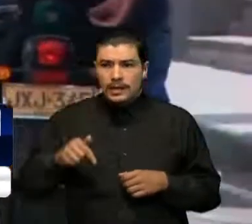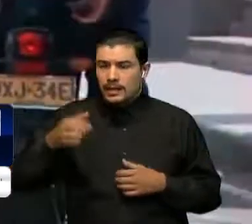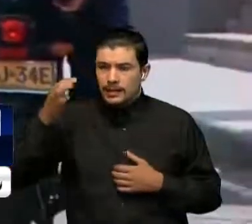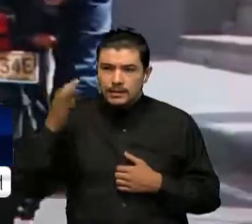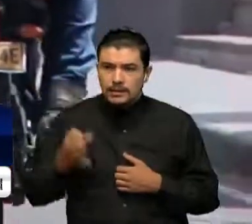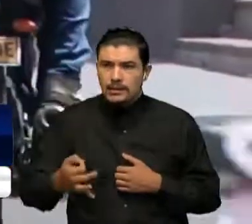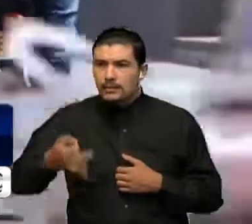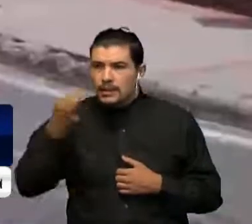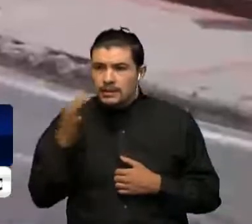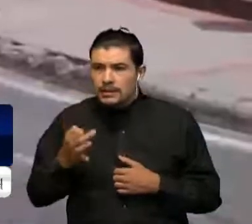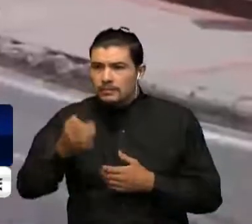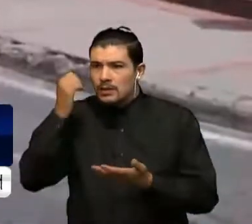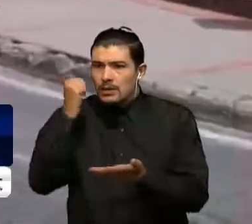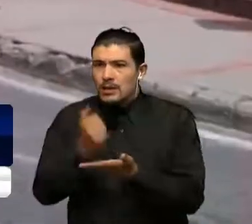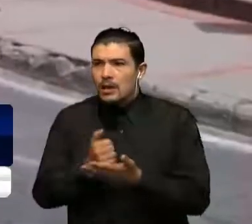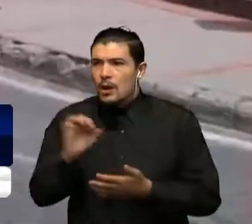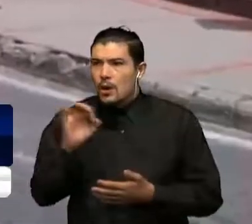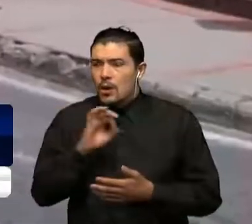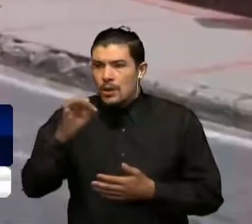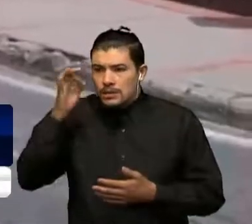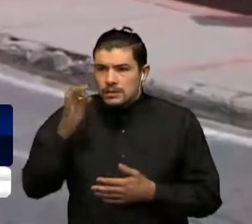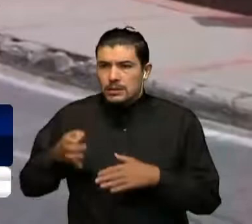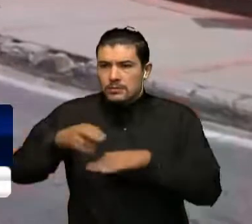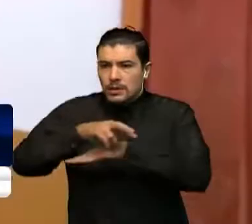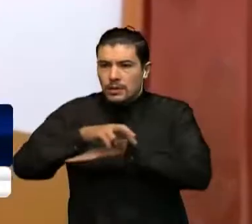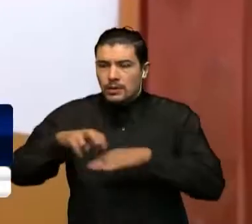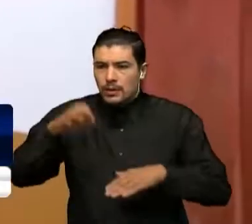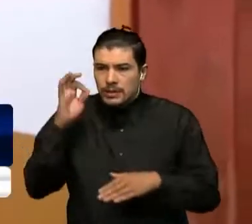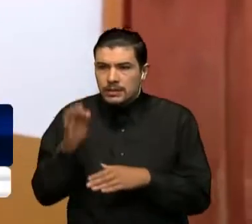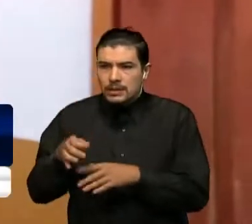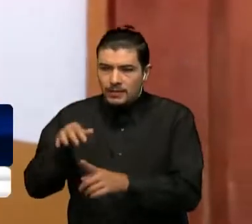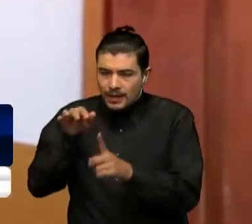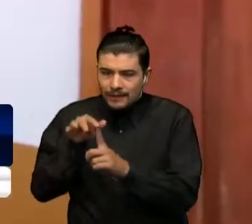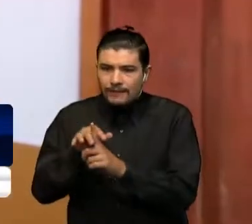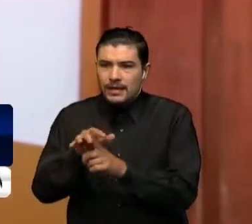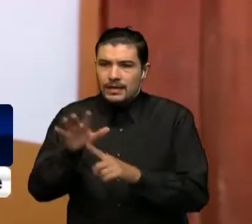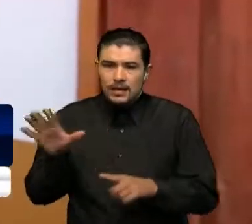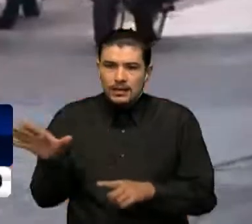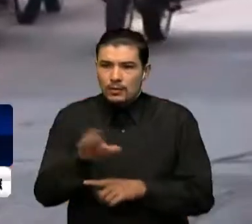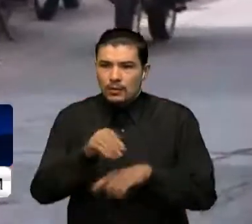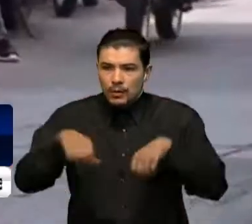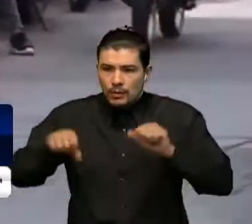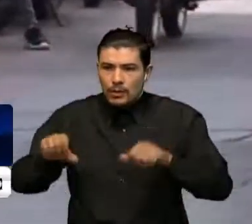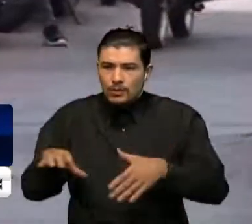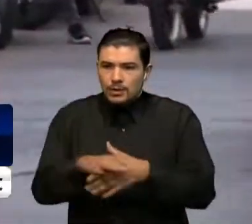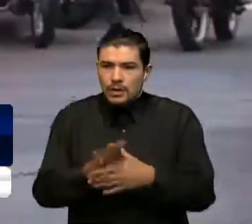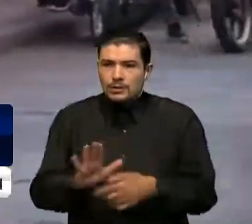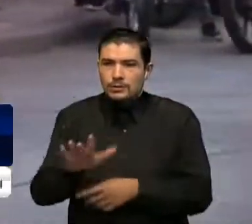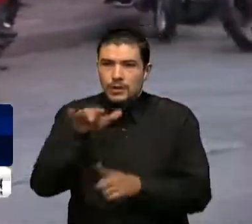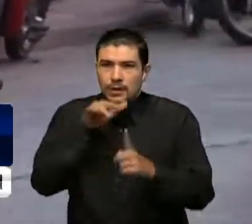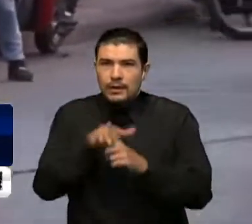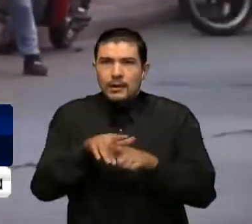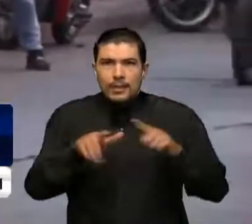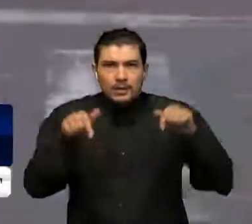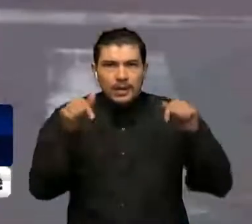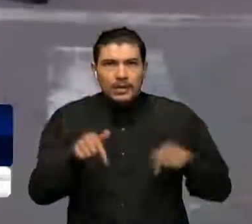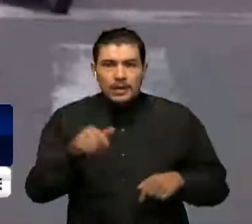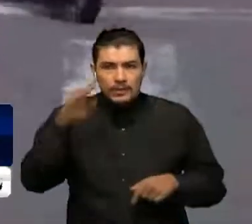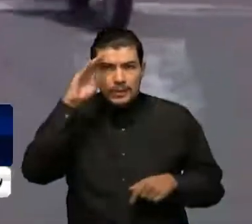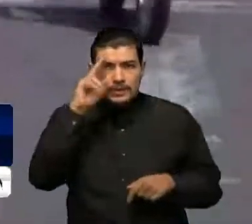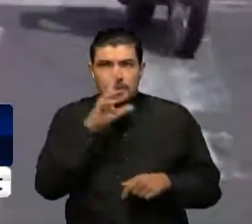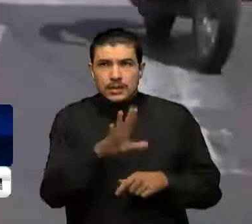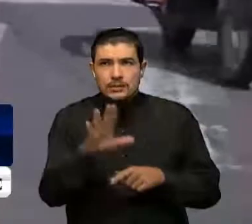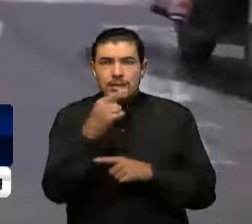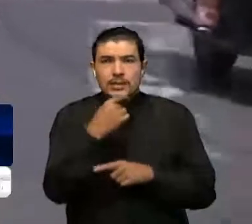un asesinato siempre que hay un robo siempre van directamente al moto trabajo las autoridades recalcaron que la medida